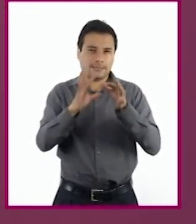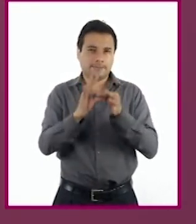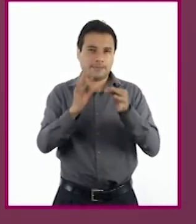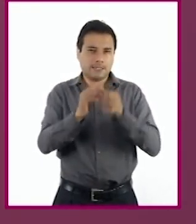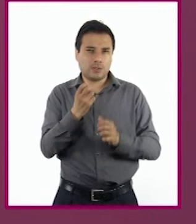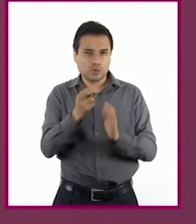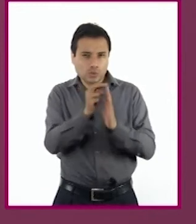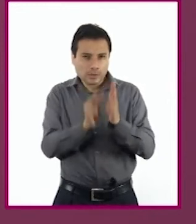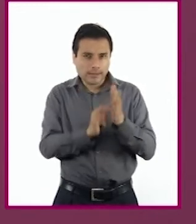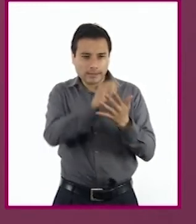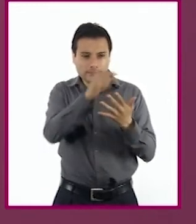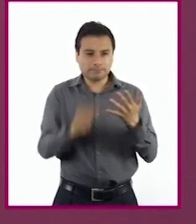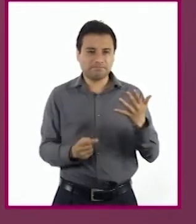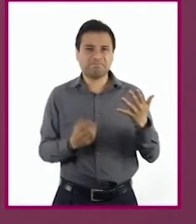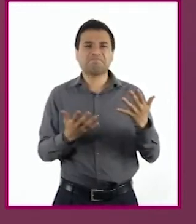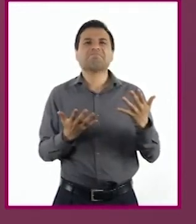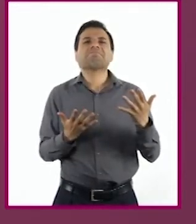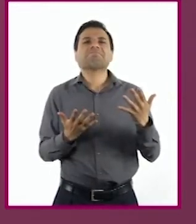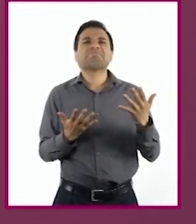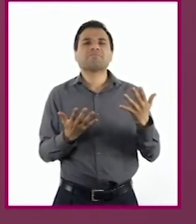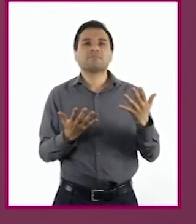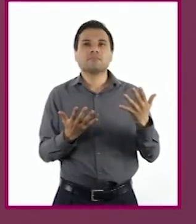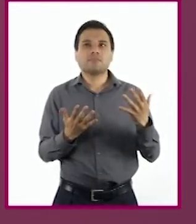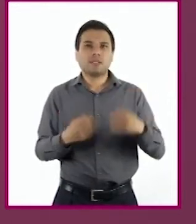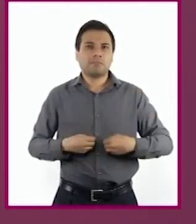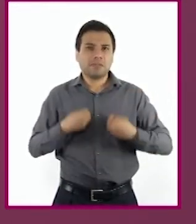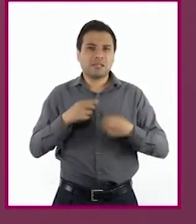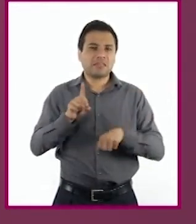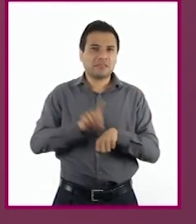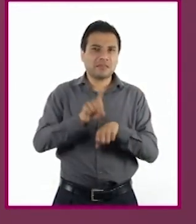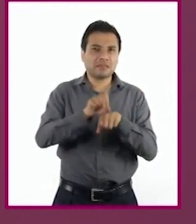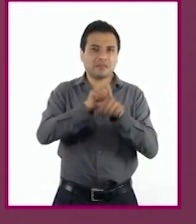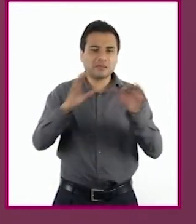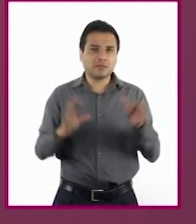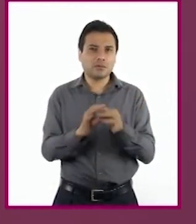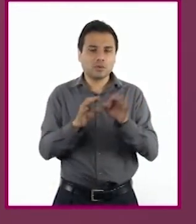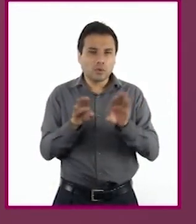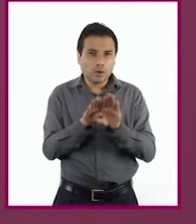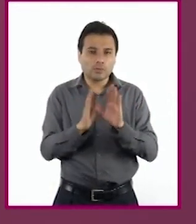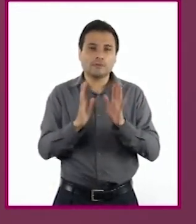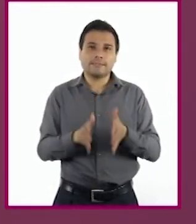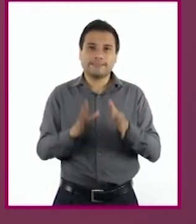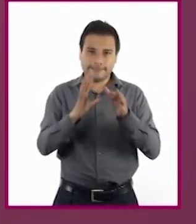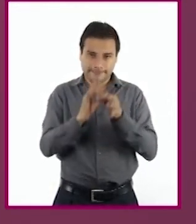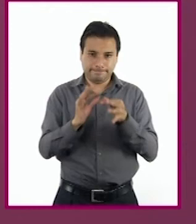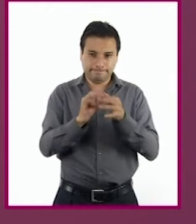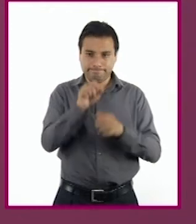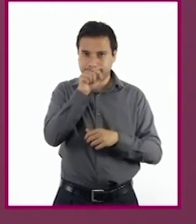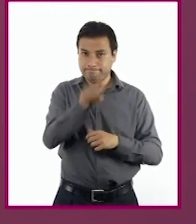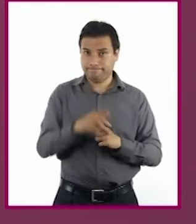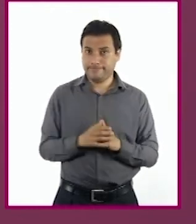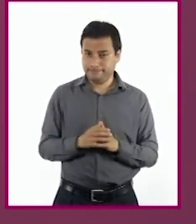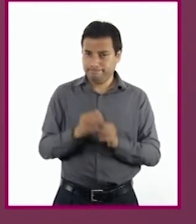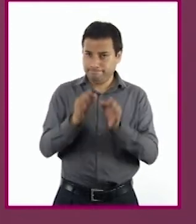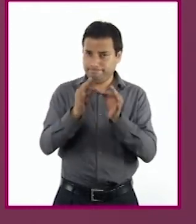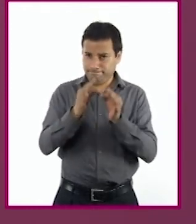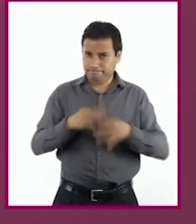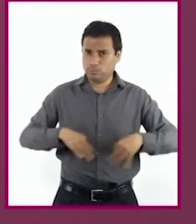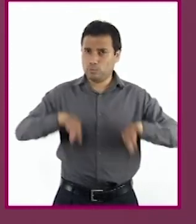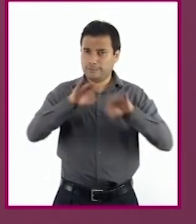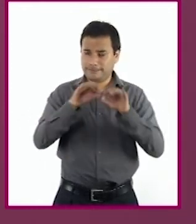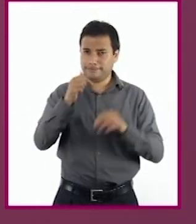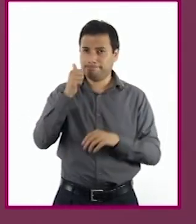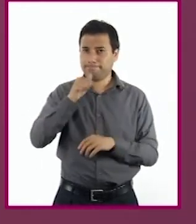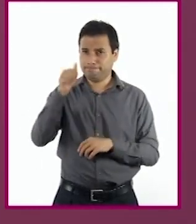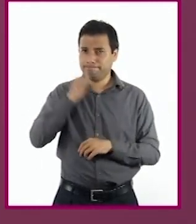estos principios se relacionan con la vida cotidiana de las personas. Además, reflexionamos sobre la importancia